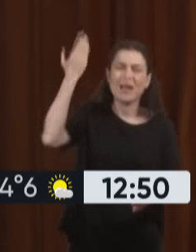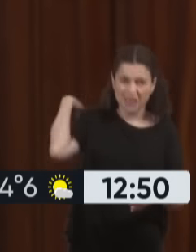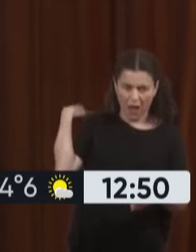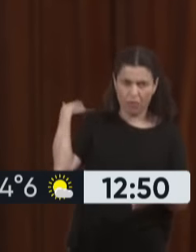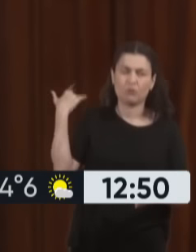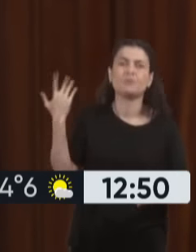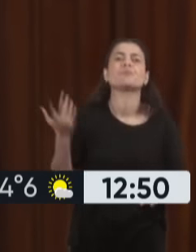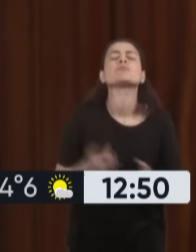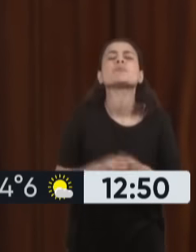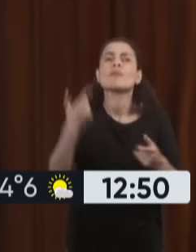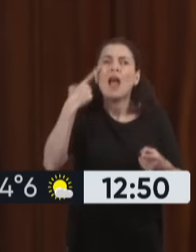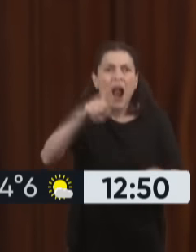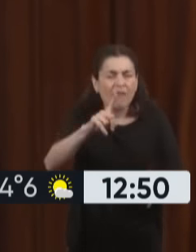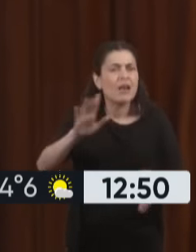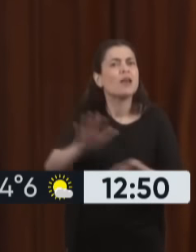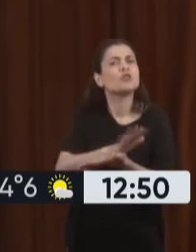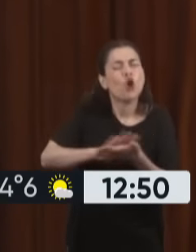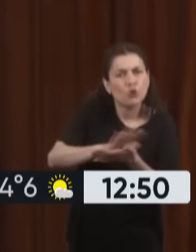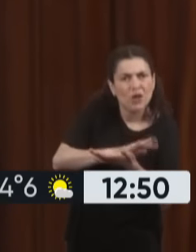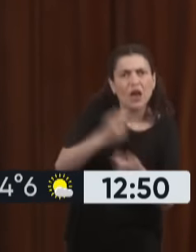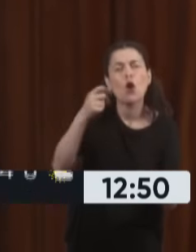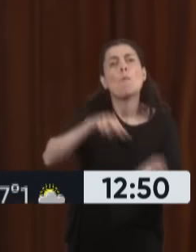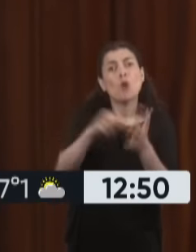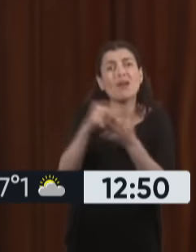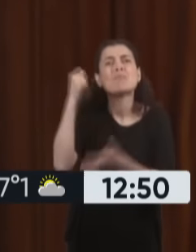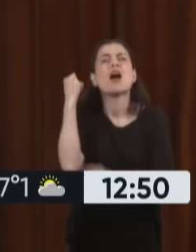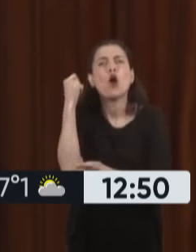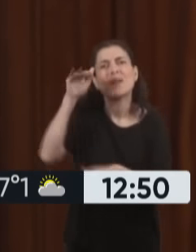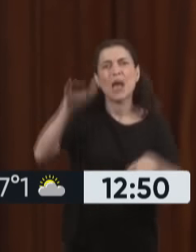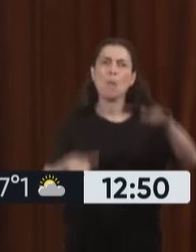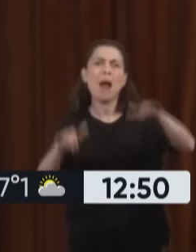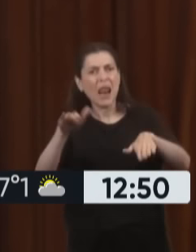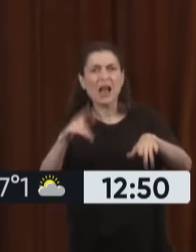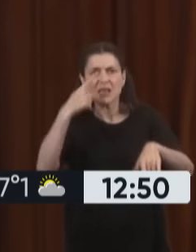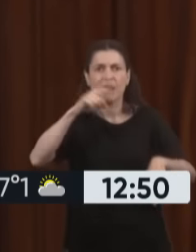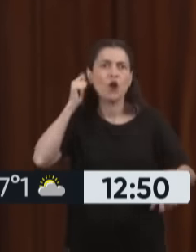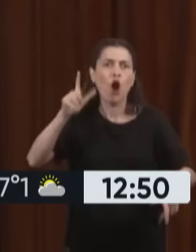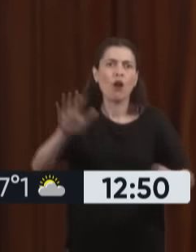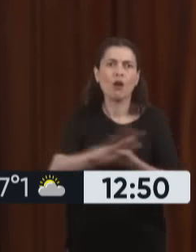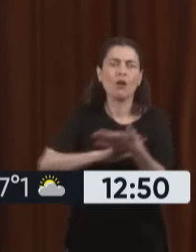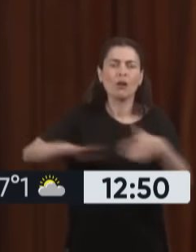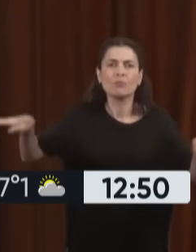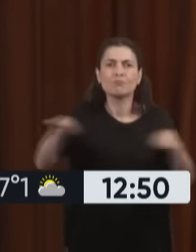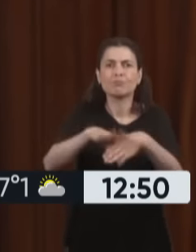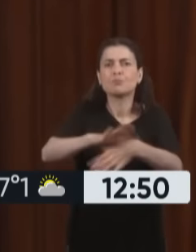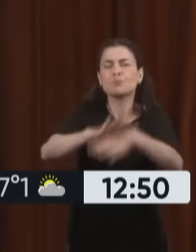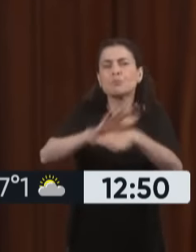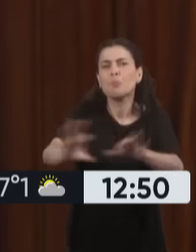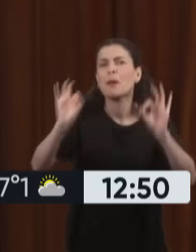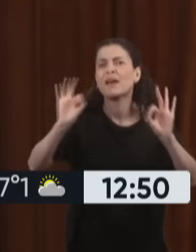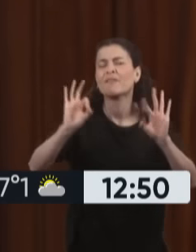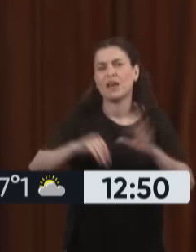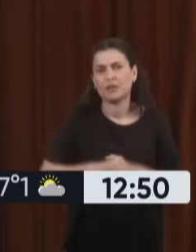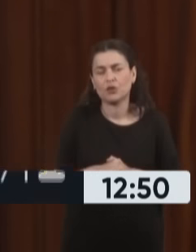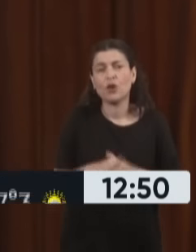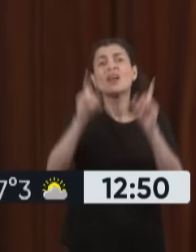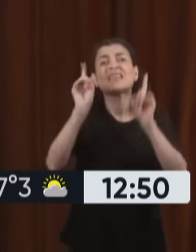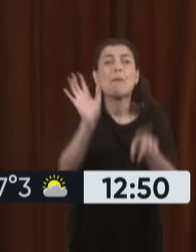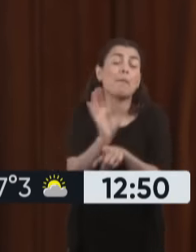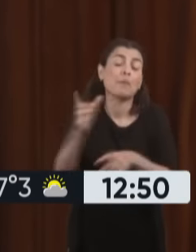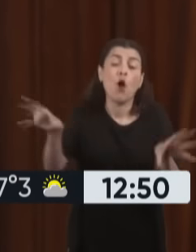meses solucionamos un problema de deuda comercial récord sin precedentes mundiales. Podríamos hasta decir que salvamos al